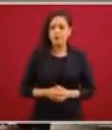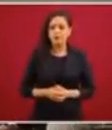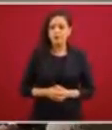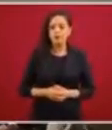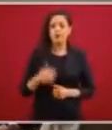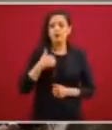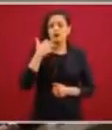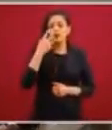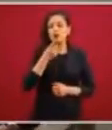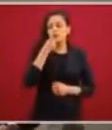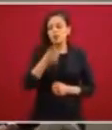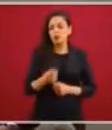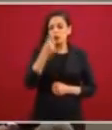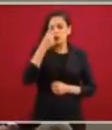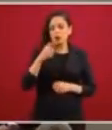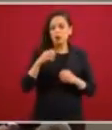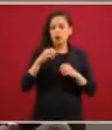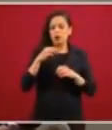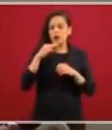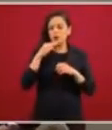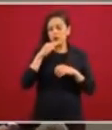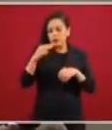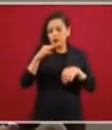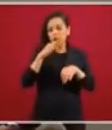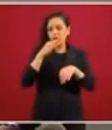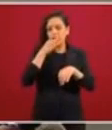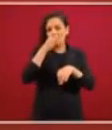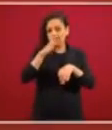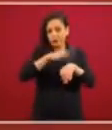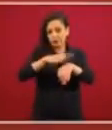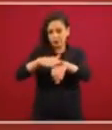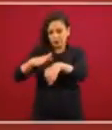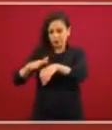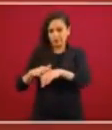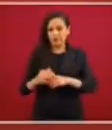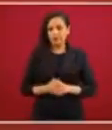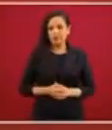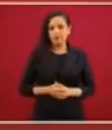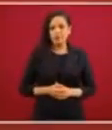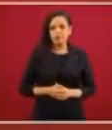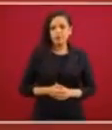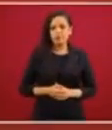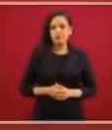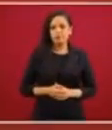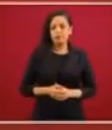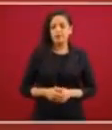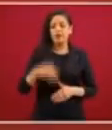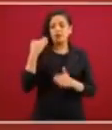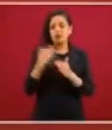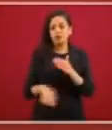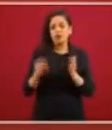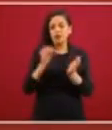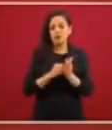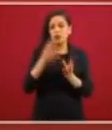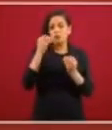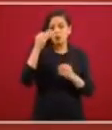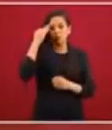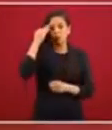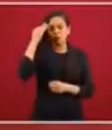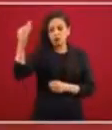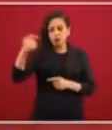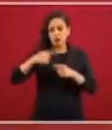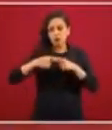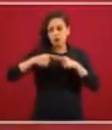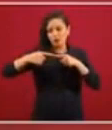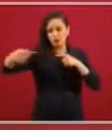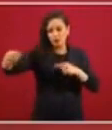con un mensaje general. Nos falta todavía tiempo para esta epidemia y tenemos que conservar el ánimo,